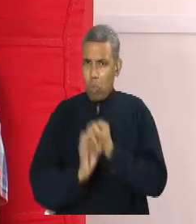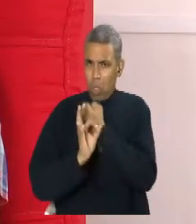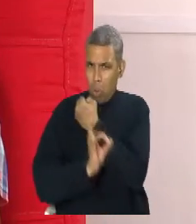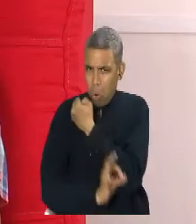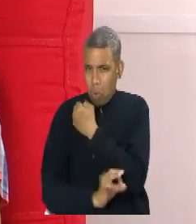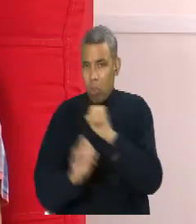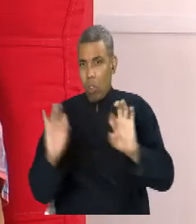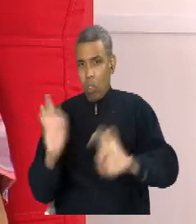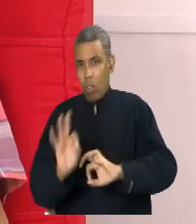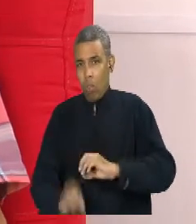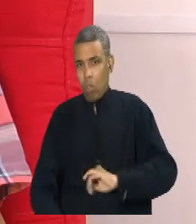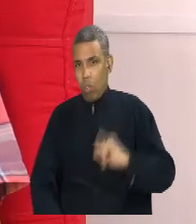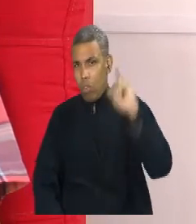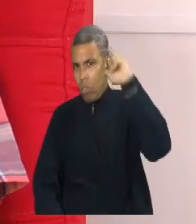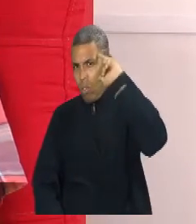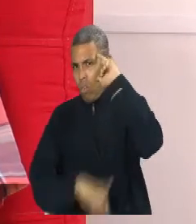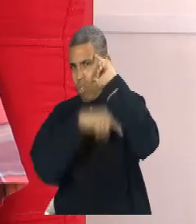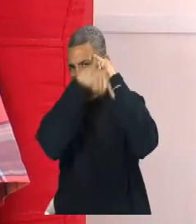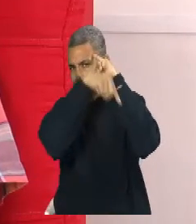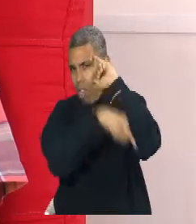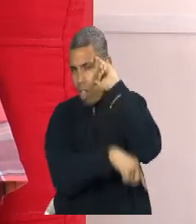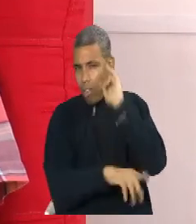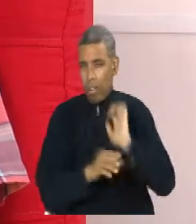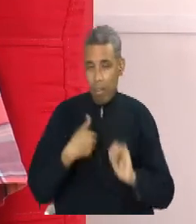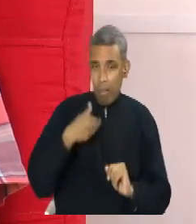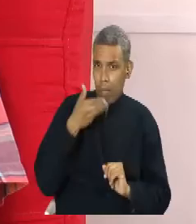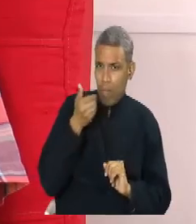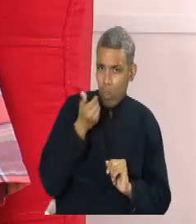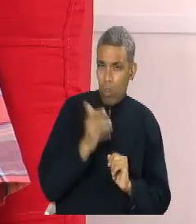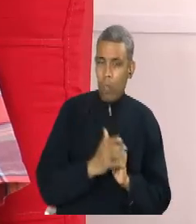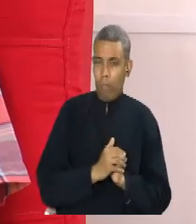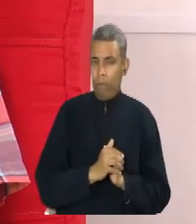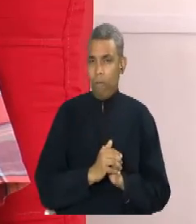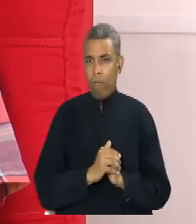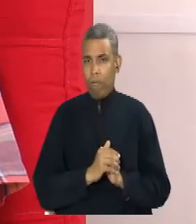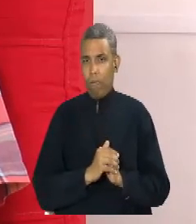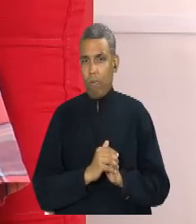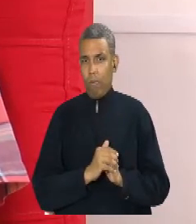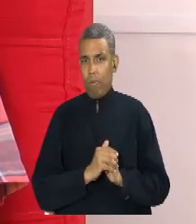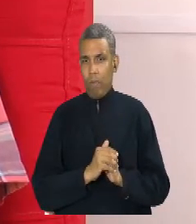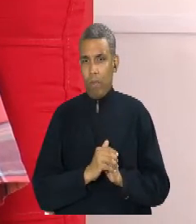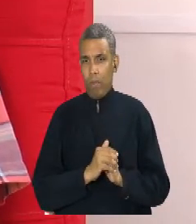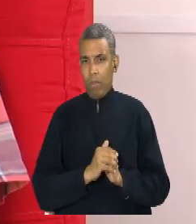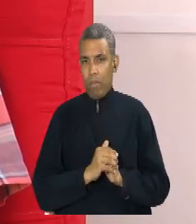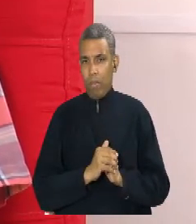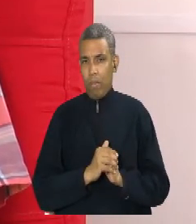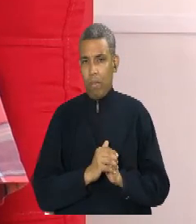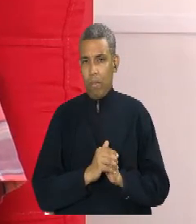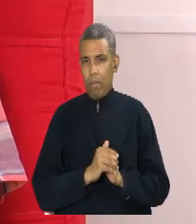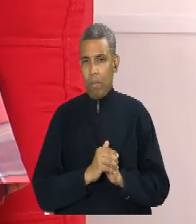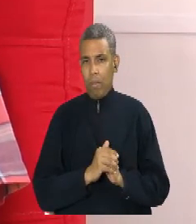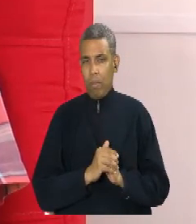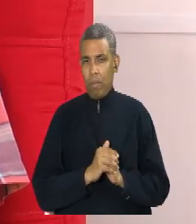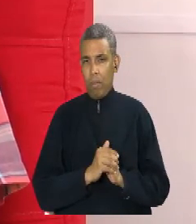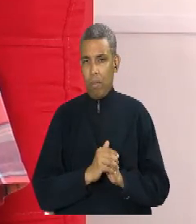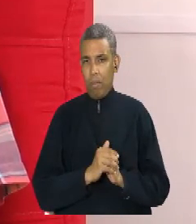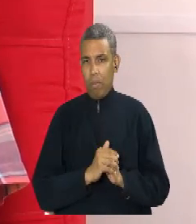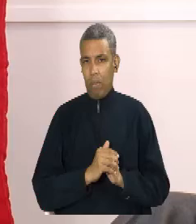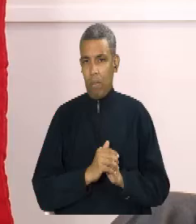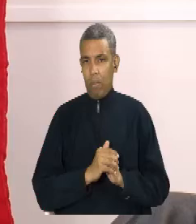que ustedes aprendan a manejar la situación en los momentos más críticos